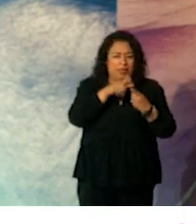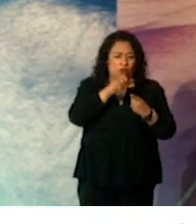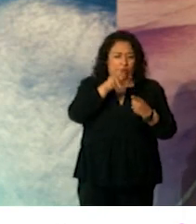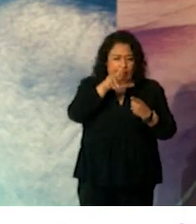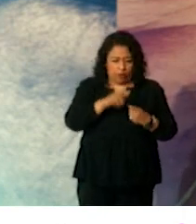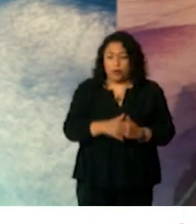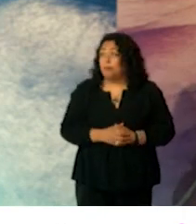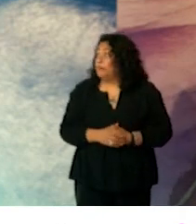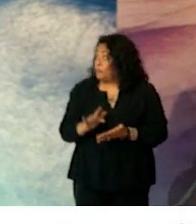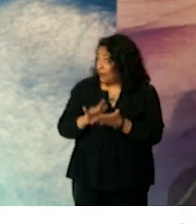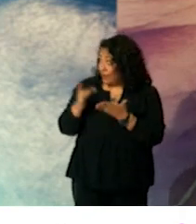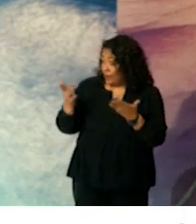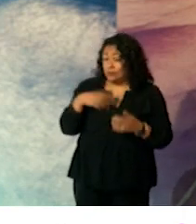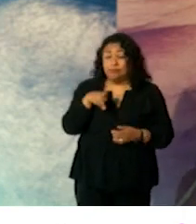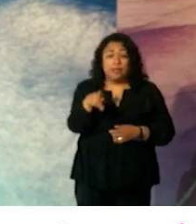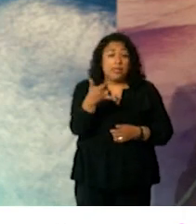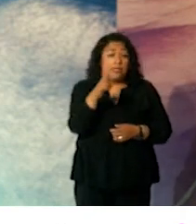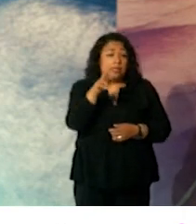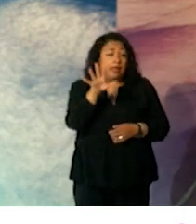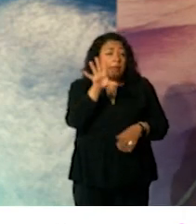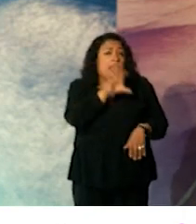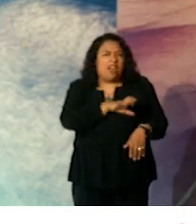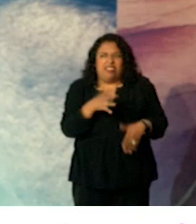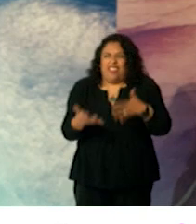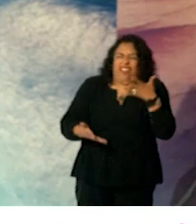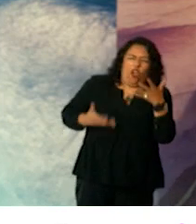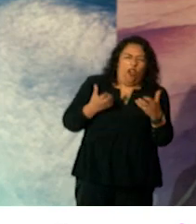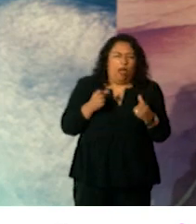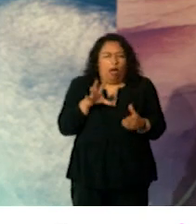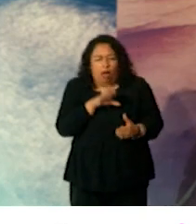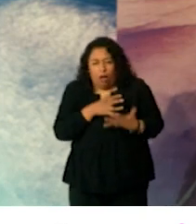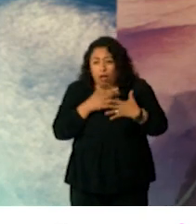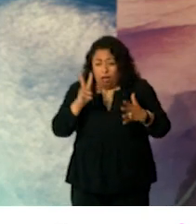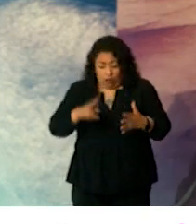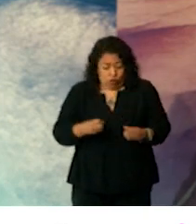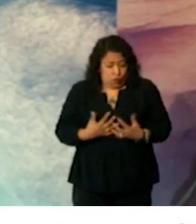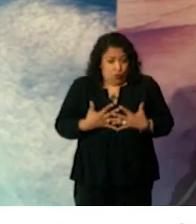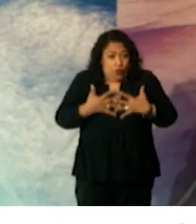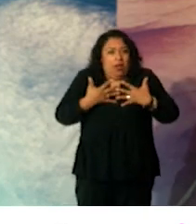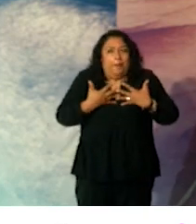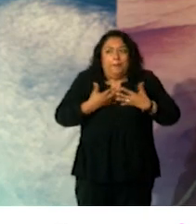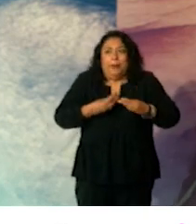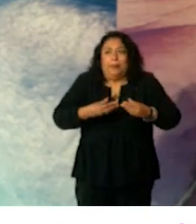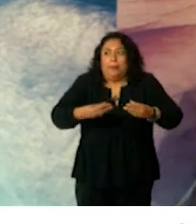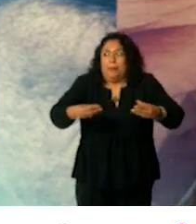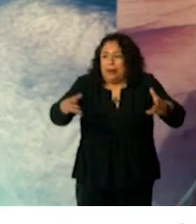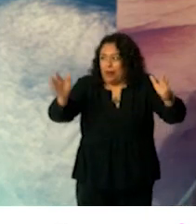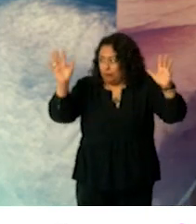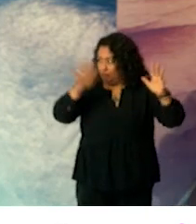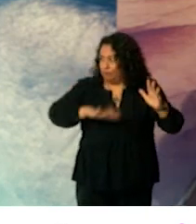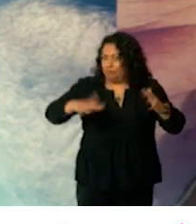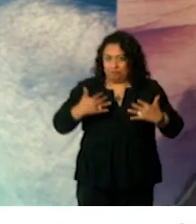Gracias. Y Yari, me encanta tu pasión. O sea, de verdad, me incendiaste y creo que contagiaste